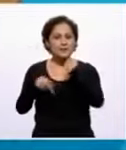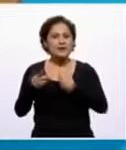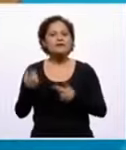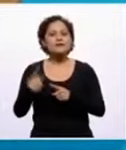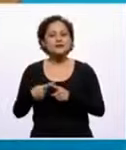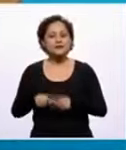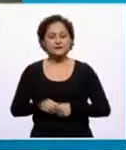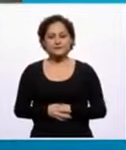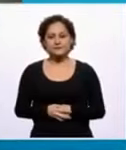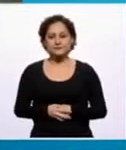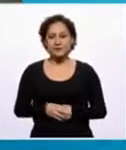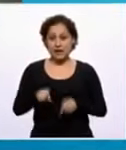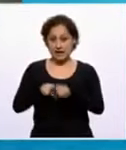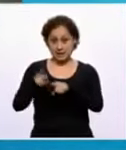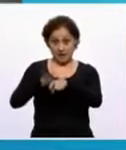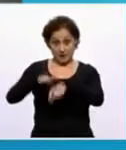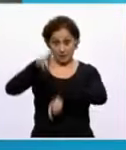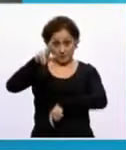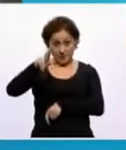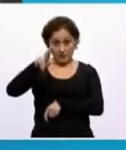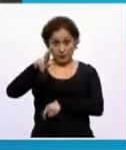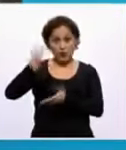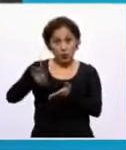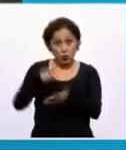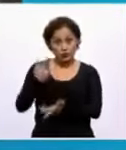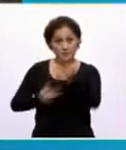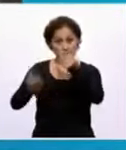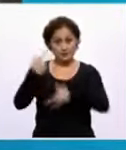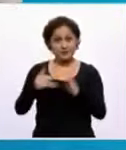¿Y cuántos tenéis un hermano mayor que ha vuelto a vivir a casa?